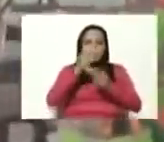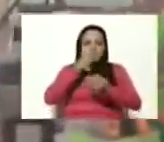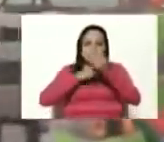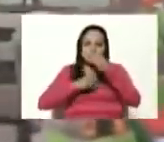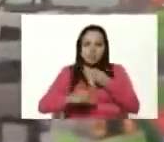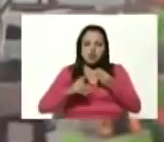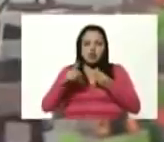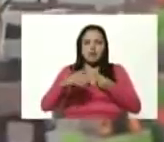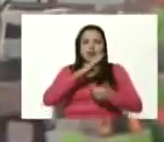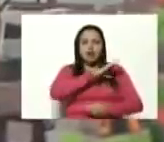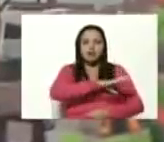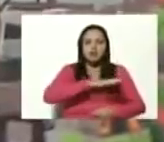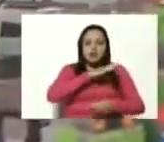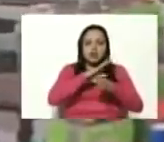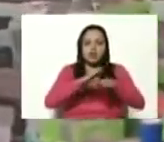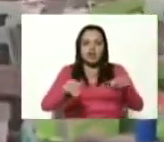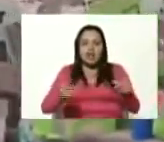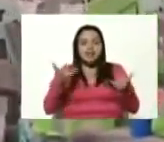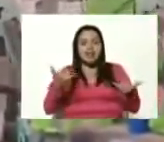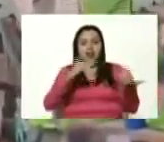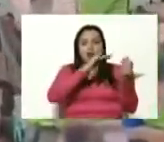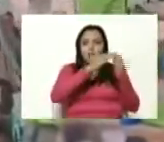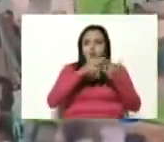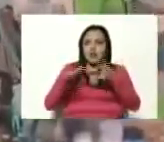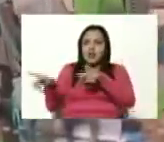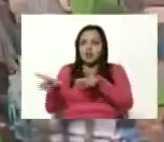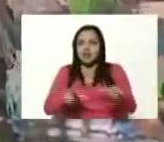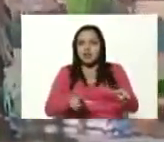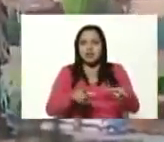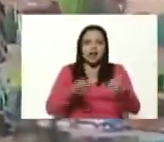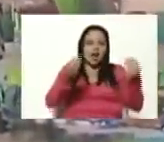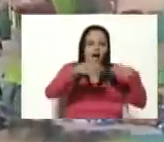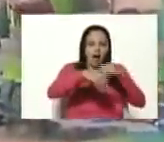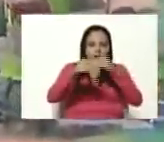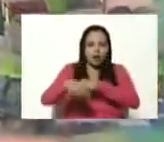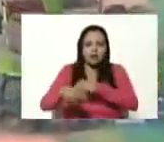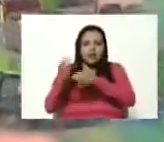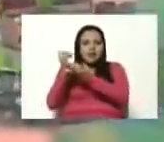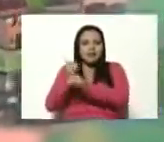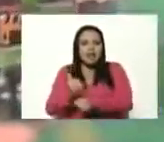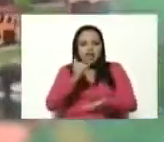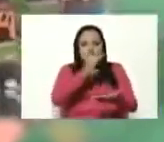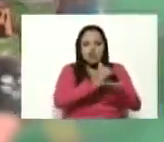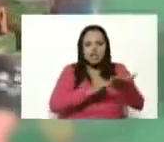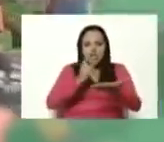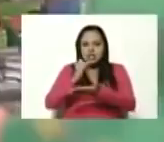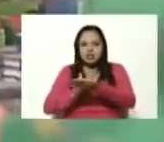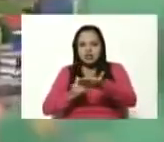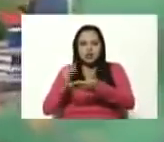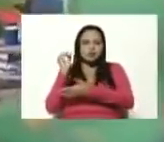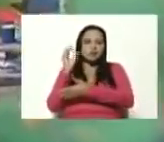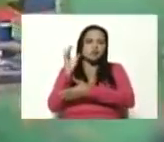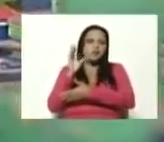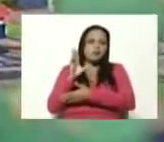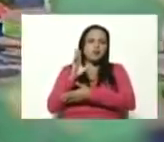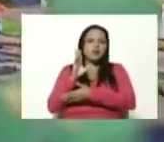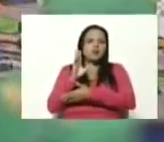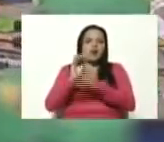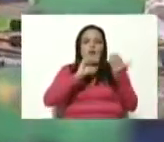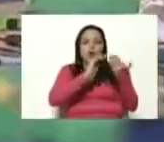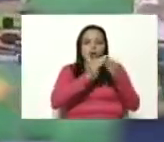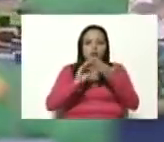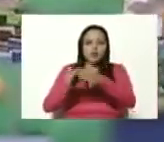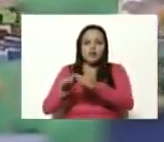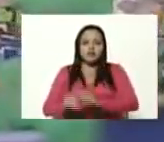Ya tenemos la comuna conformada y estamos esperando que nos den el registro del Parlamento Comunal. Tenemos la